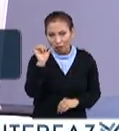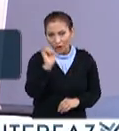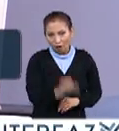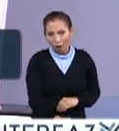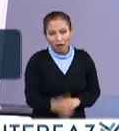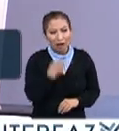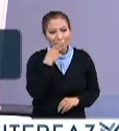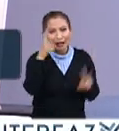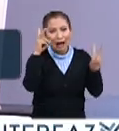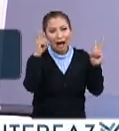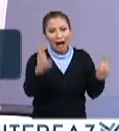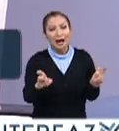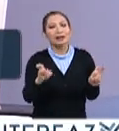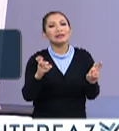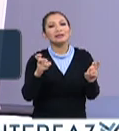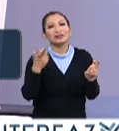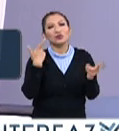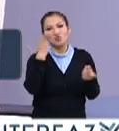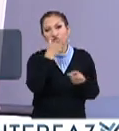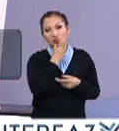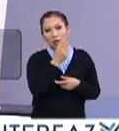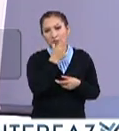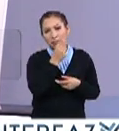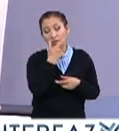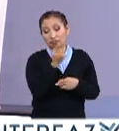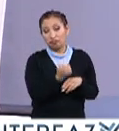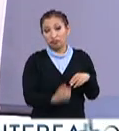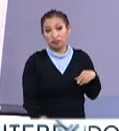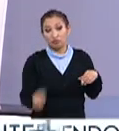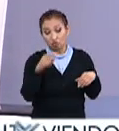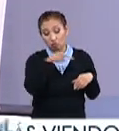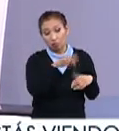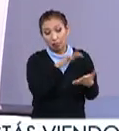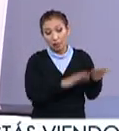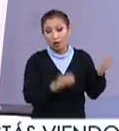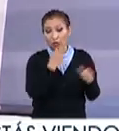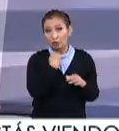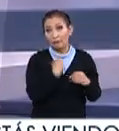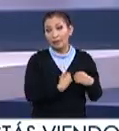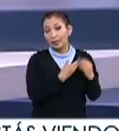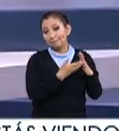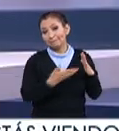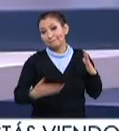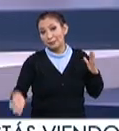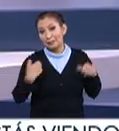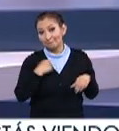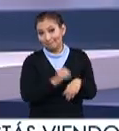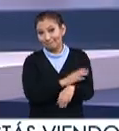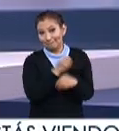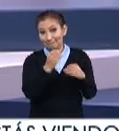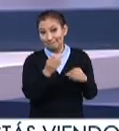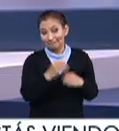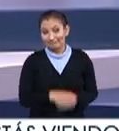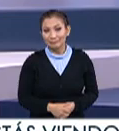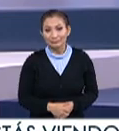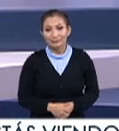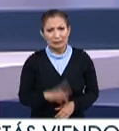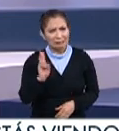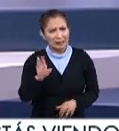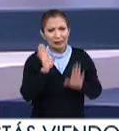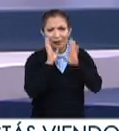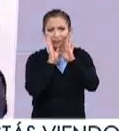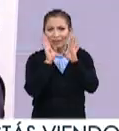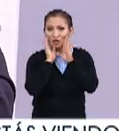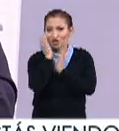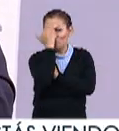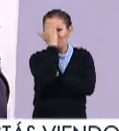nos vas a hablar de un autor que me comentabas es de lo mejor que has leído en toda tu vida y eso me emociona muchísimo, Javier. Pues confieso que